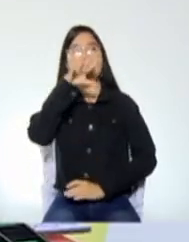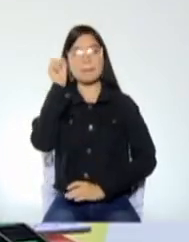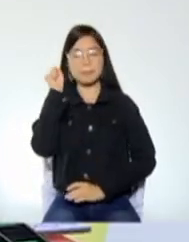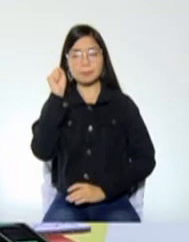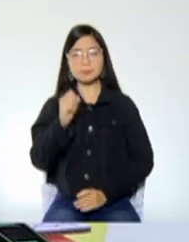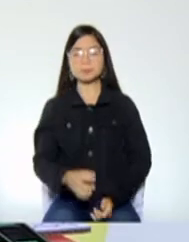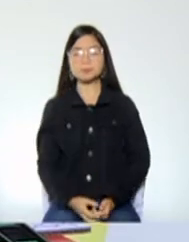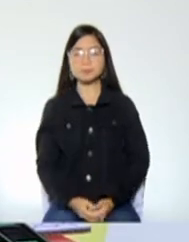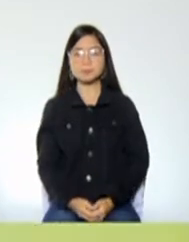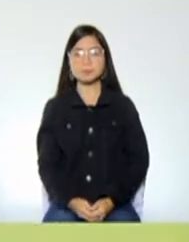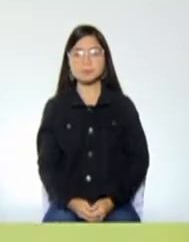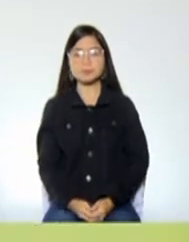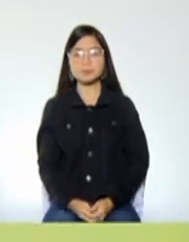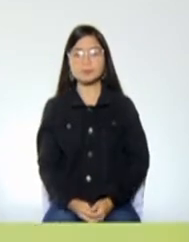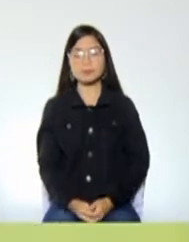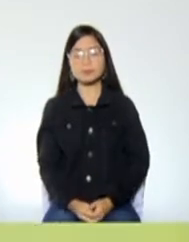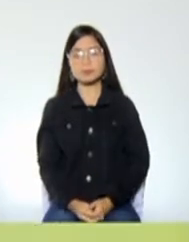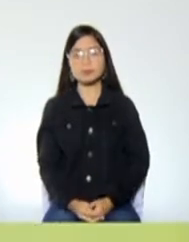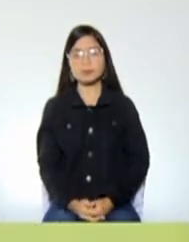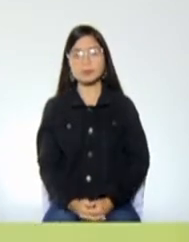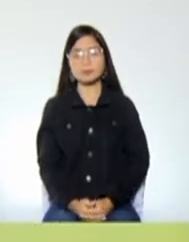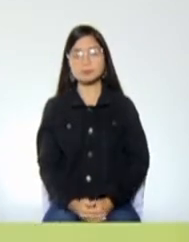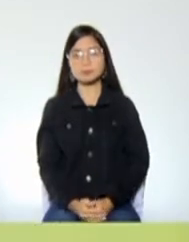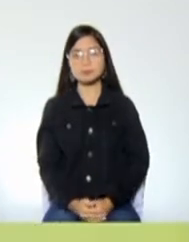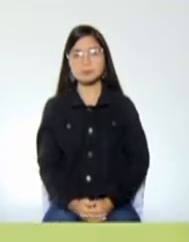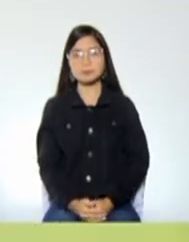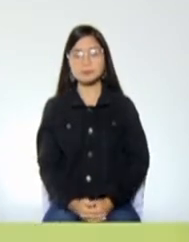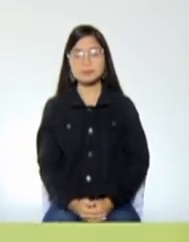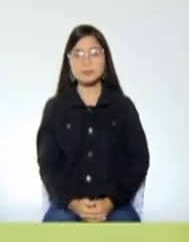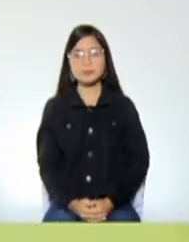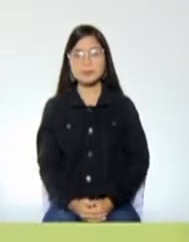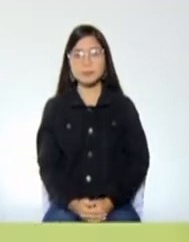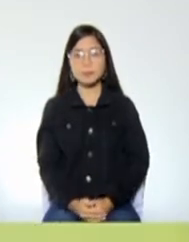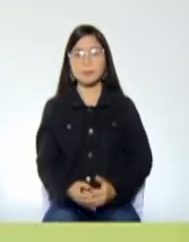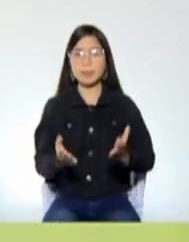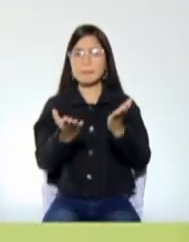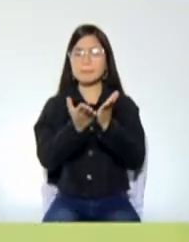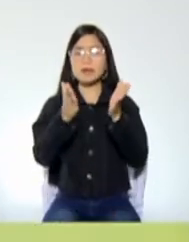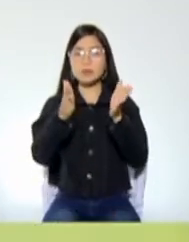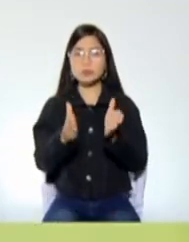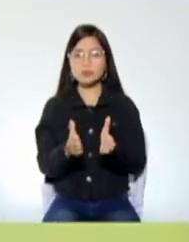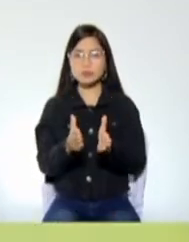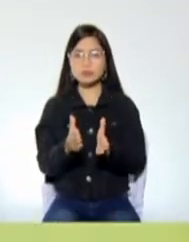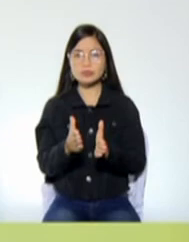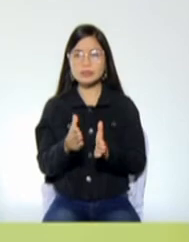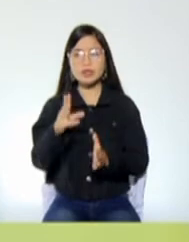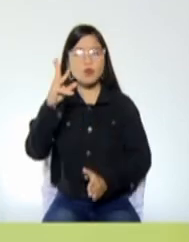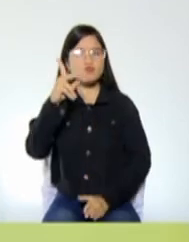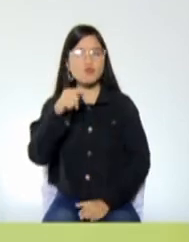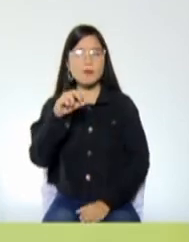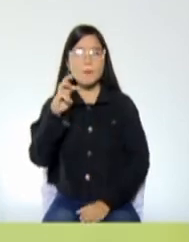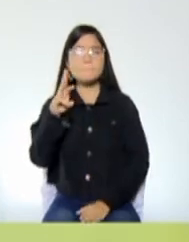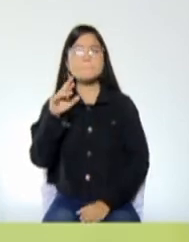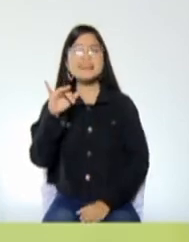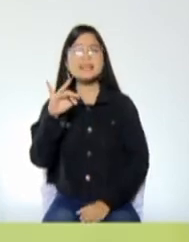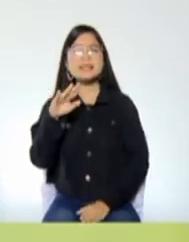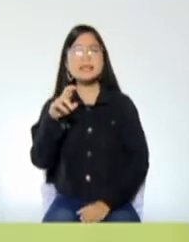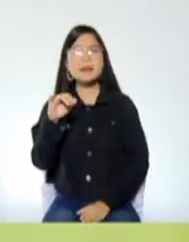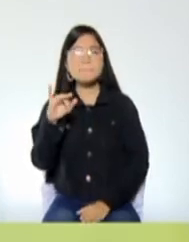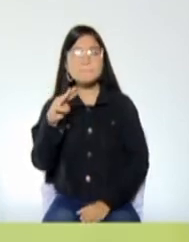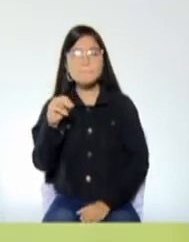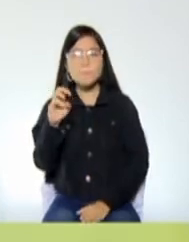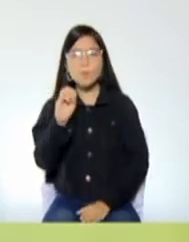qué utilidad pueden tener para las personas estos números primos. Por ejemplo, los números primos